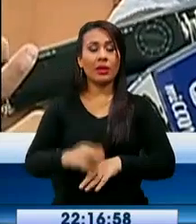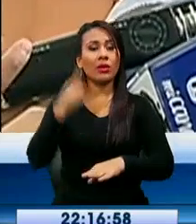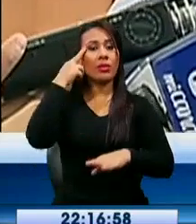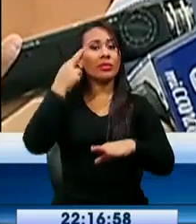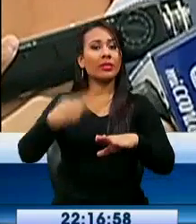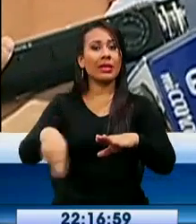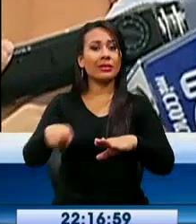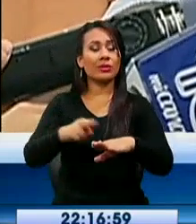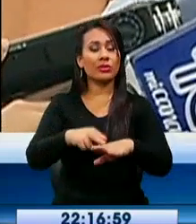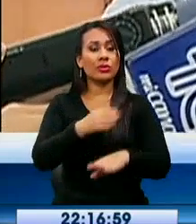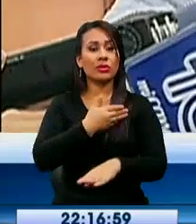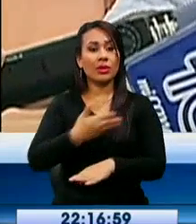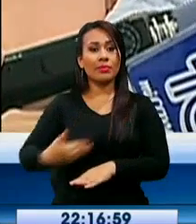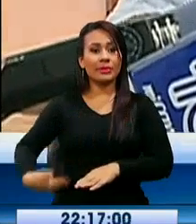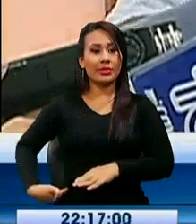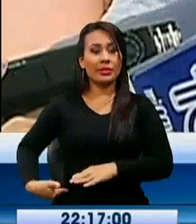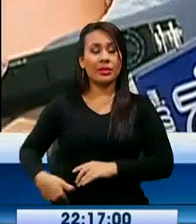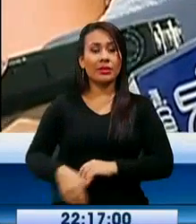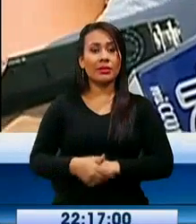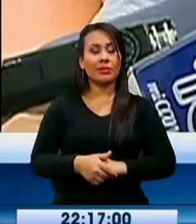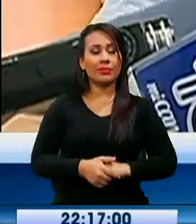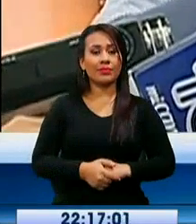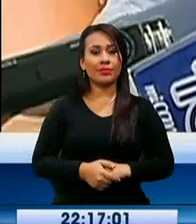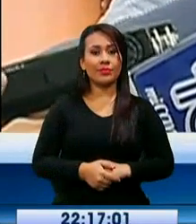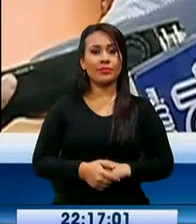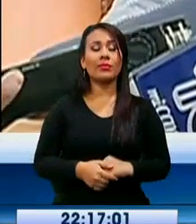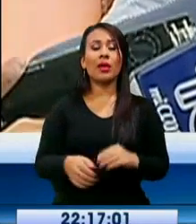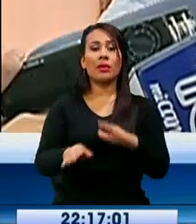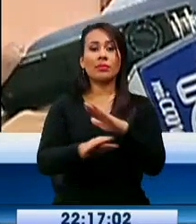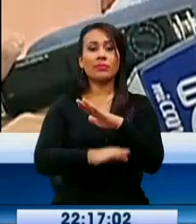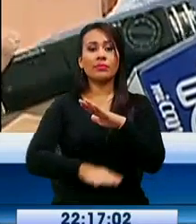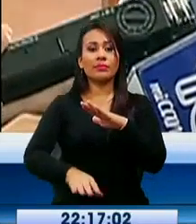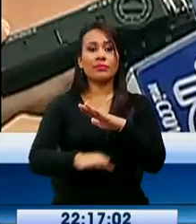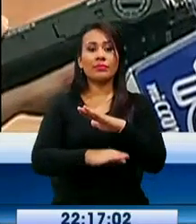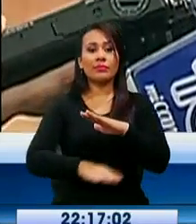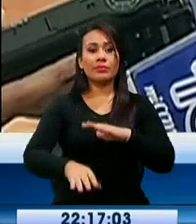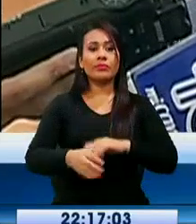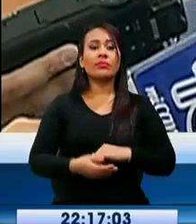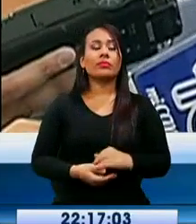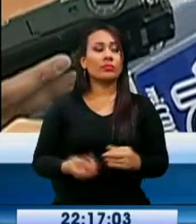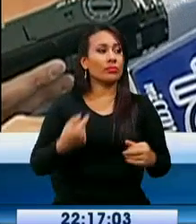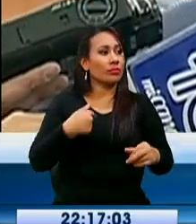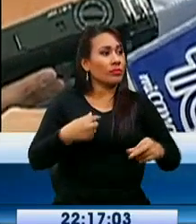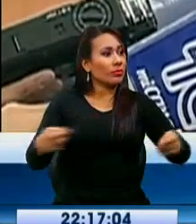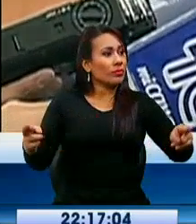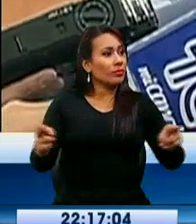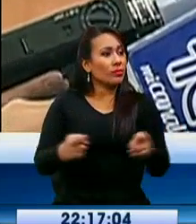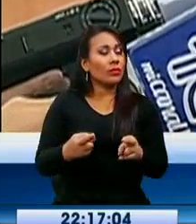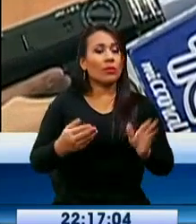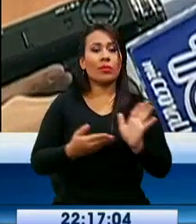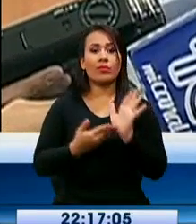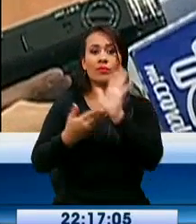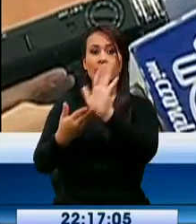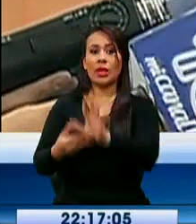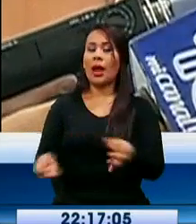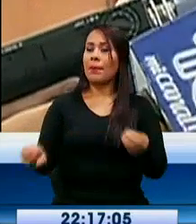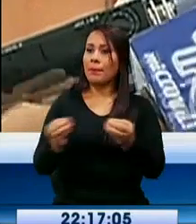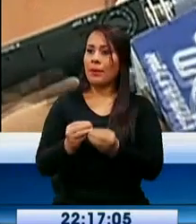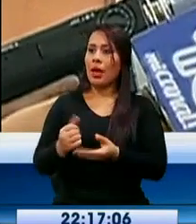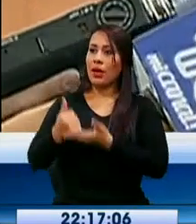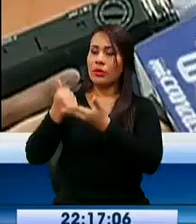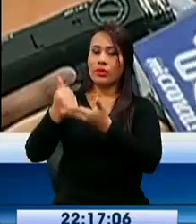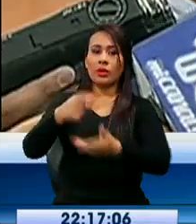nacional jurídico de la Presidencia de la República. Y básicamente, en resumen, lo que hace es darle mayores beneficios